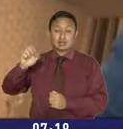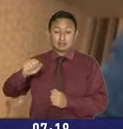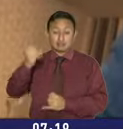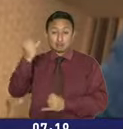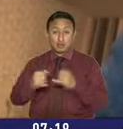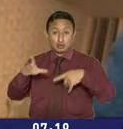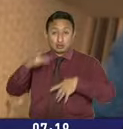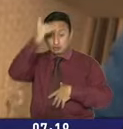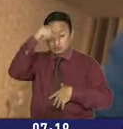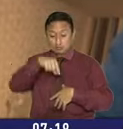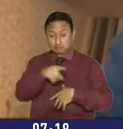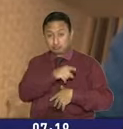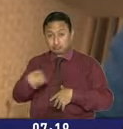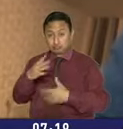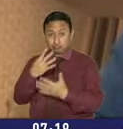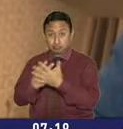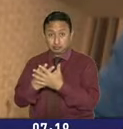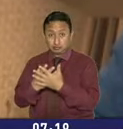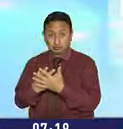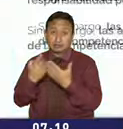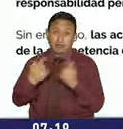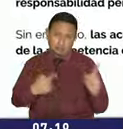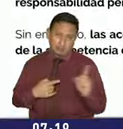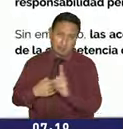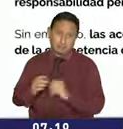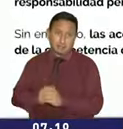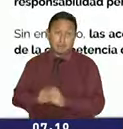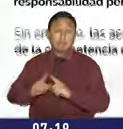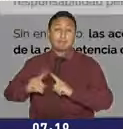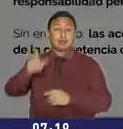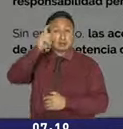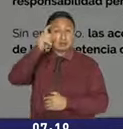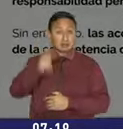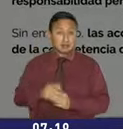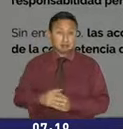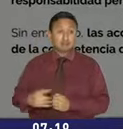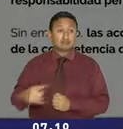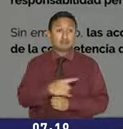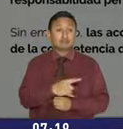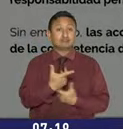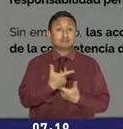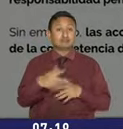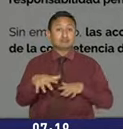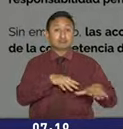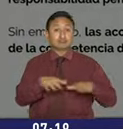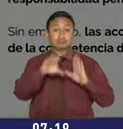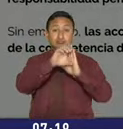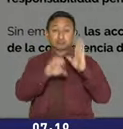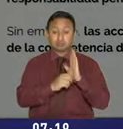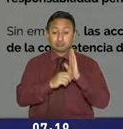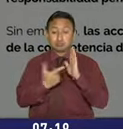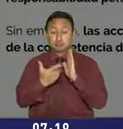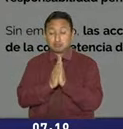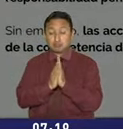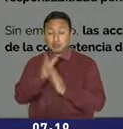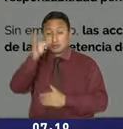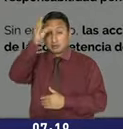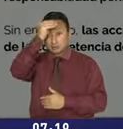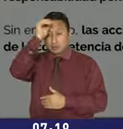que ir a la cárcel. La fiscalía señaló que las acciones constitucionales interpuestas por Jorge Glass escapan de la competencia de